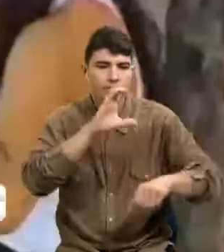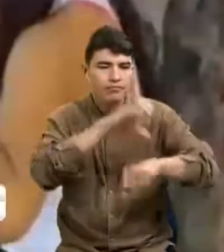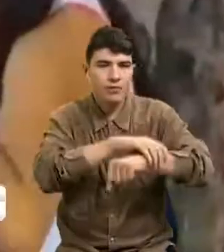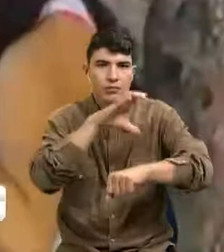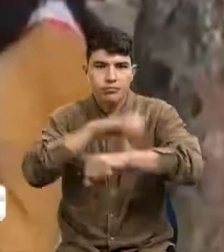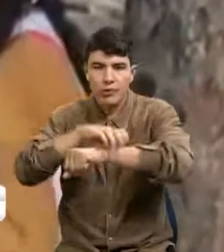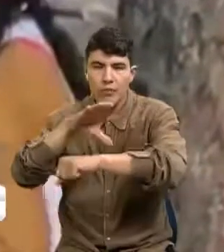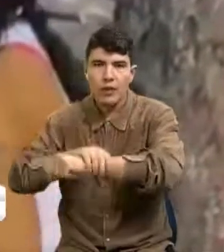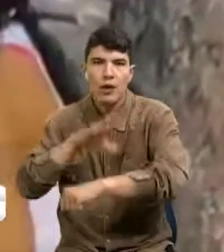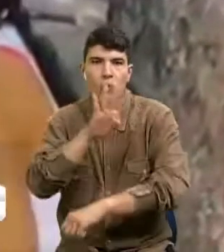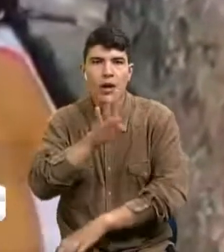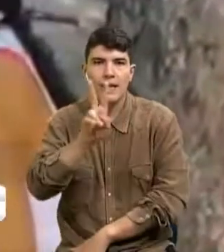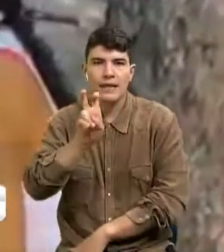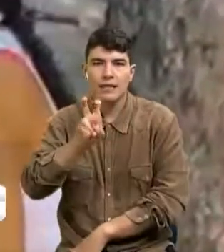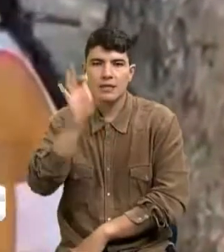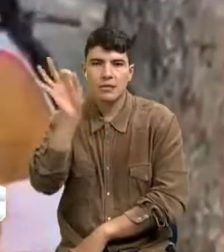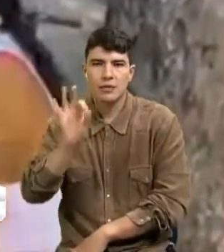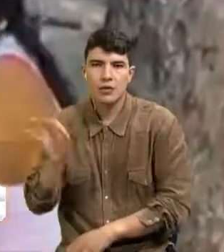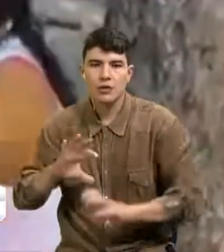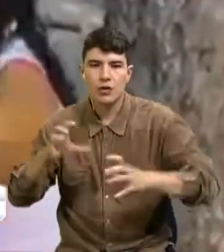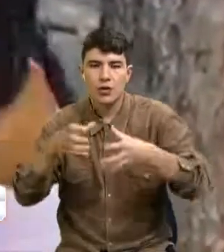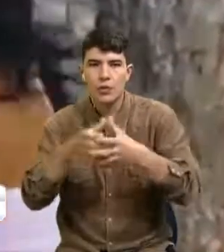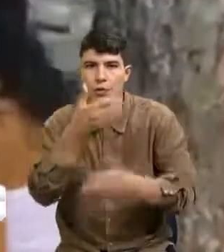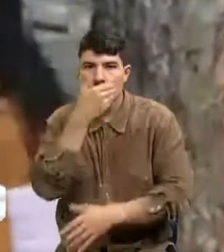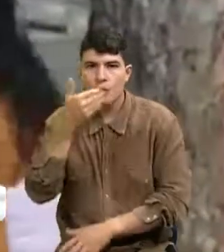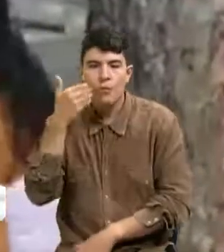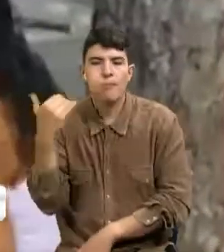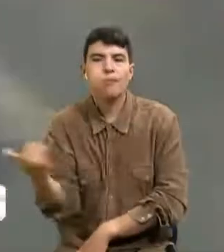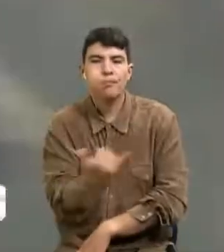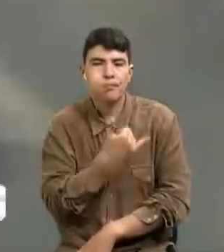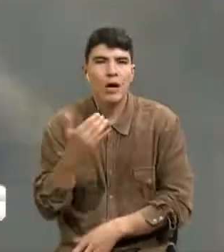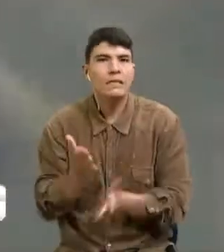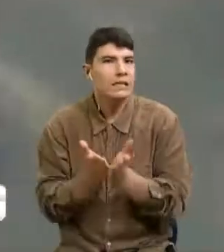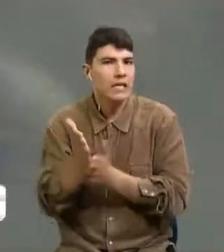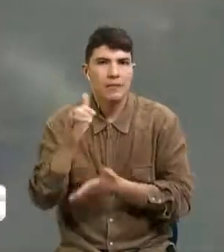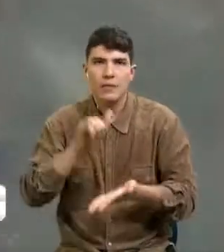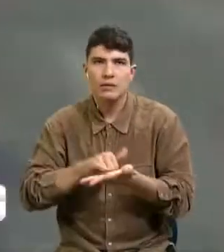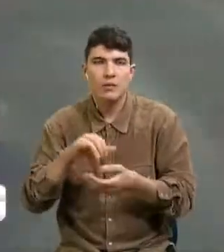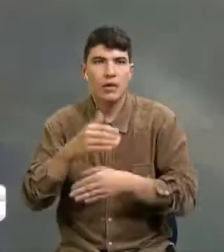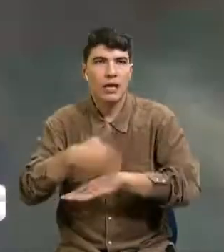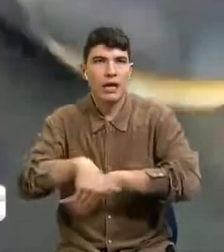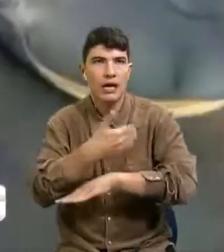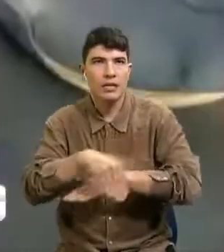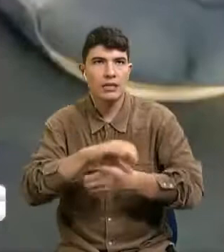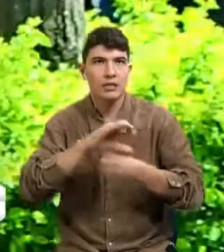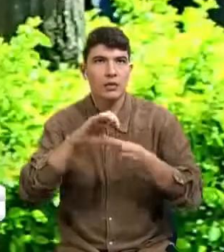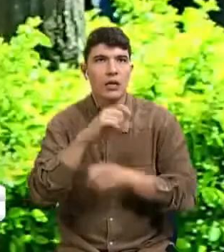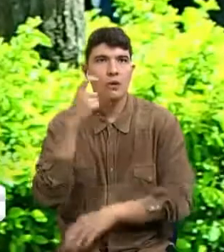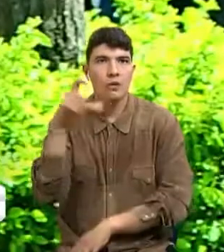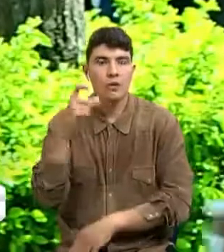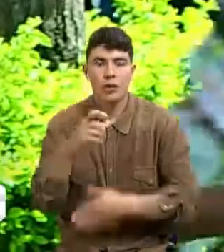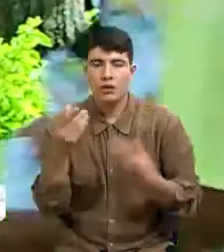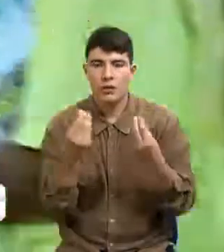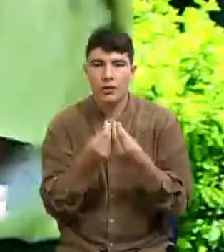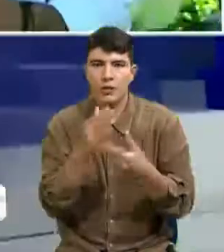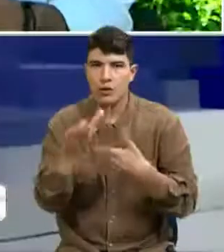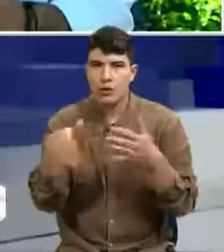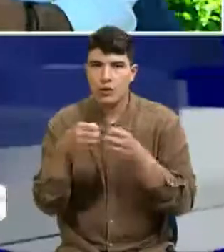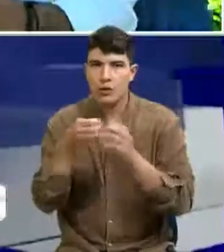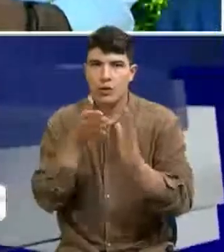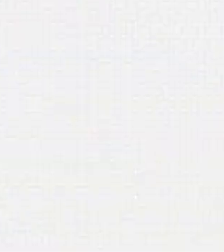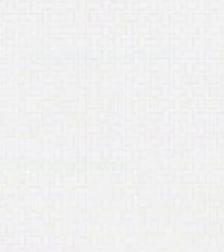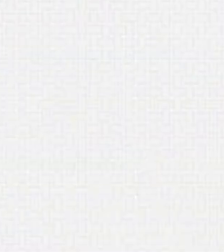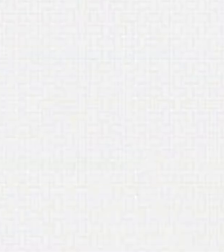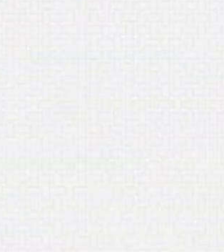47 por ciento de estas bandas criminales que aún siguen delinquiendo aquí en cúcuta y su área metropolitana compañeros hasta aquí toda la información